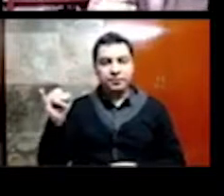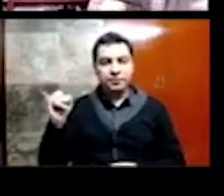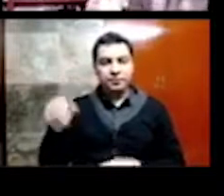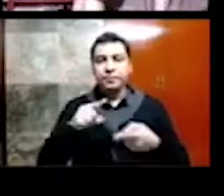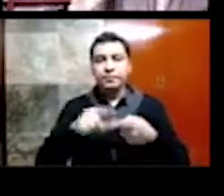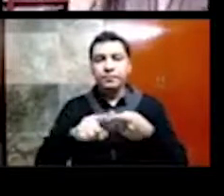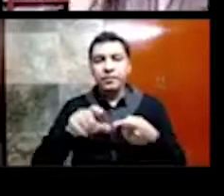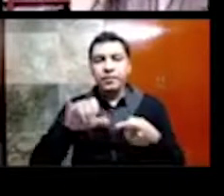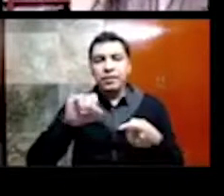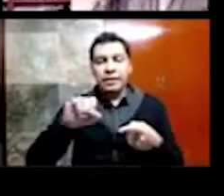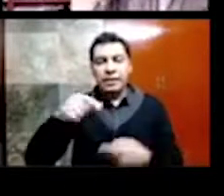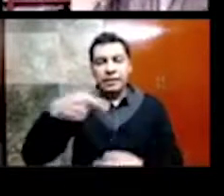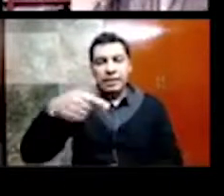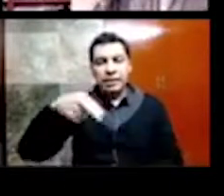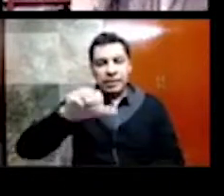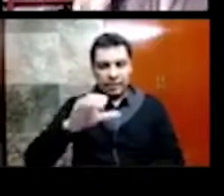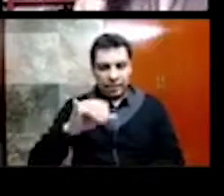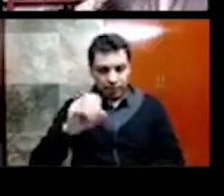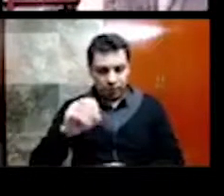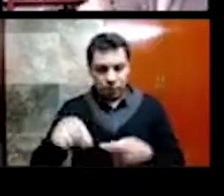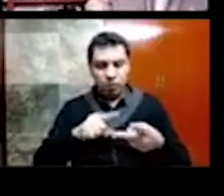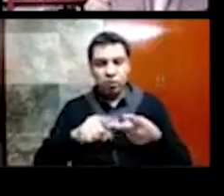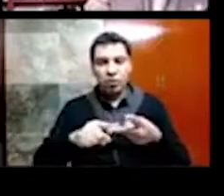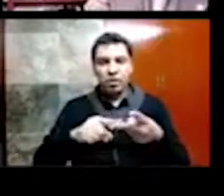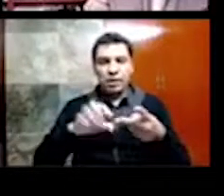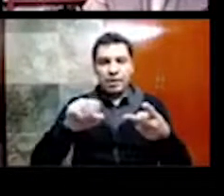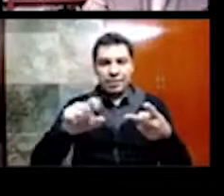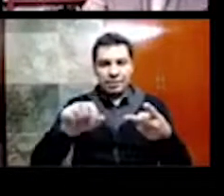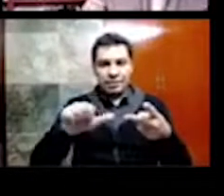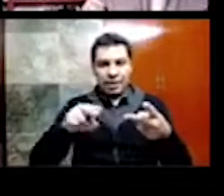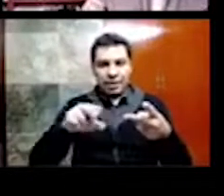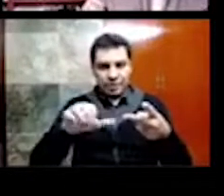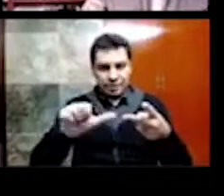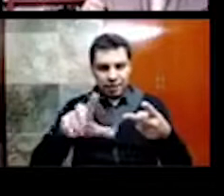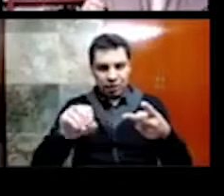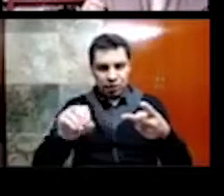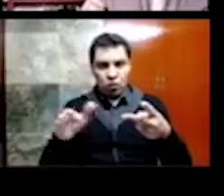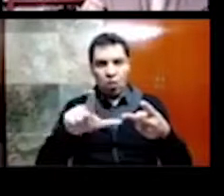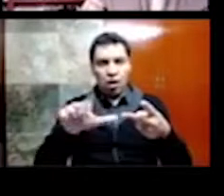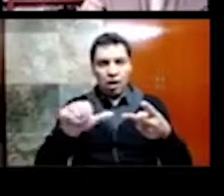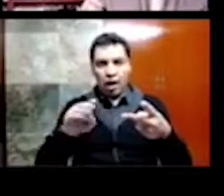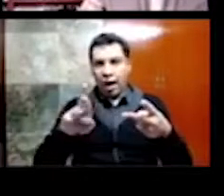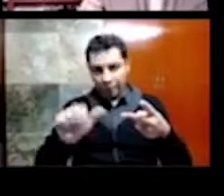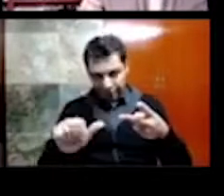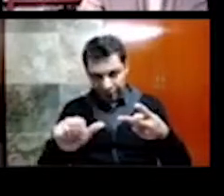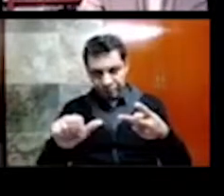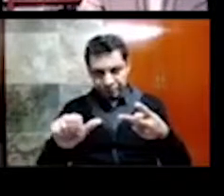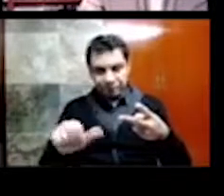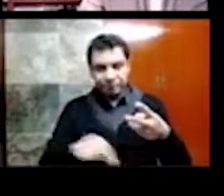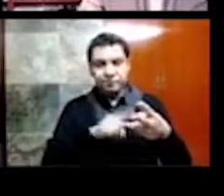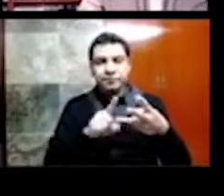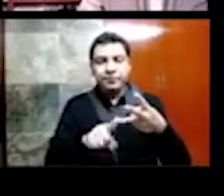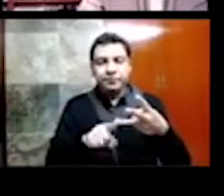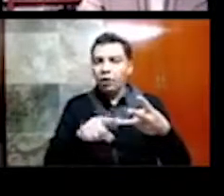del arquitecto Estanislao Labra y del Moral, una persona que trabajó con Marquina desde Cholula y